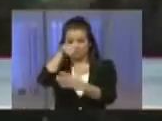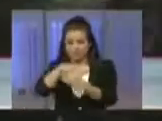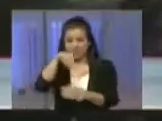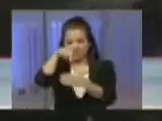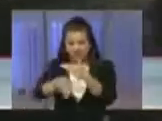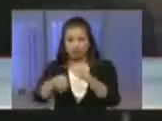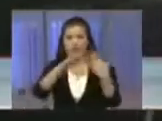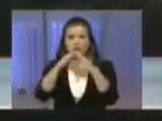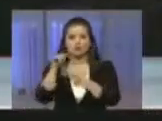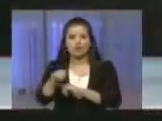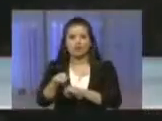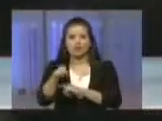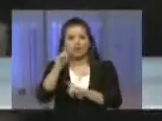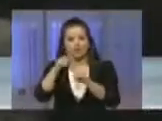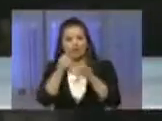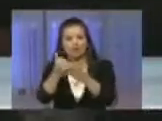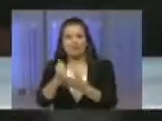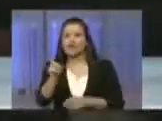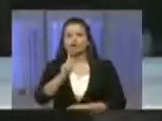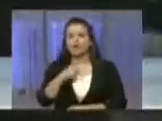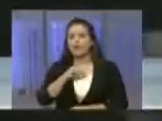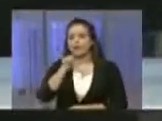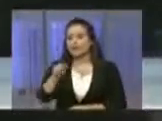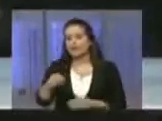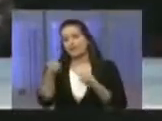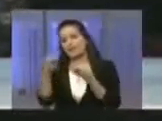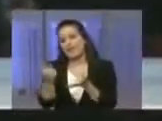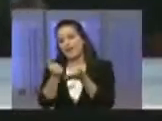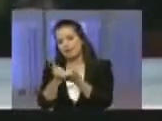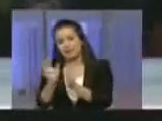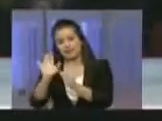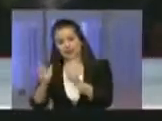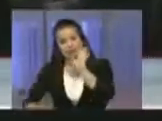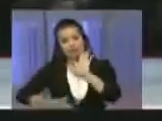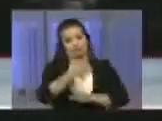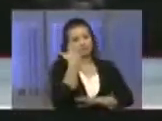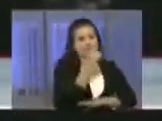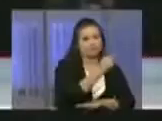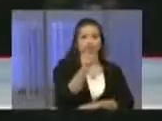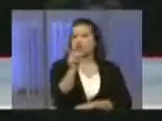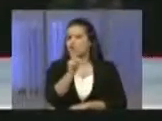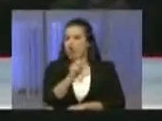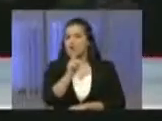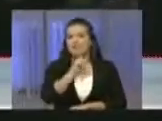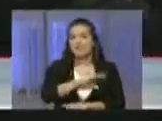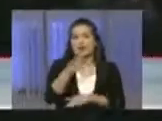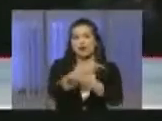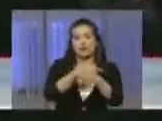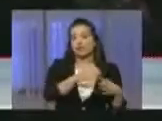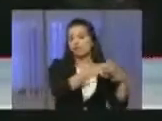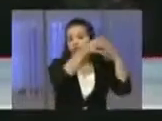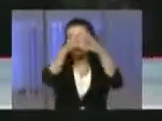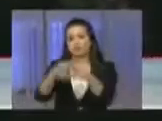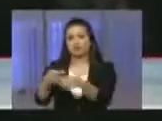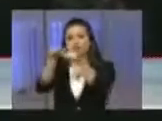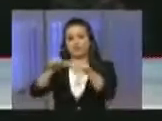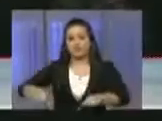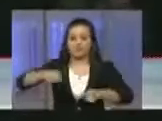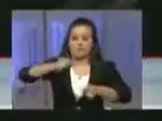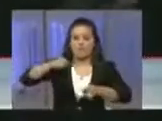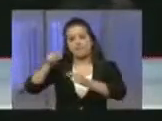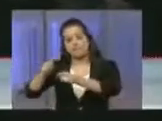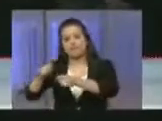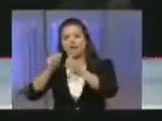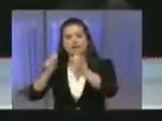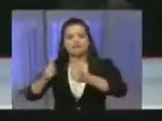establecernos no ir y hacer un acción y devolvernos el gobierno el estado la revolución tiene que ir y establecerse y